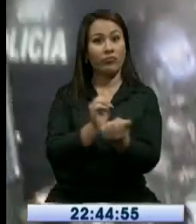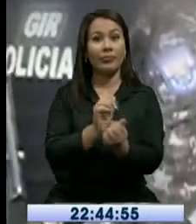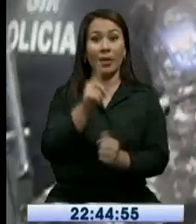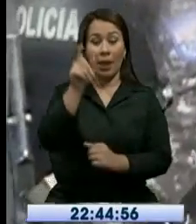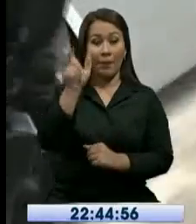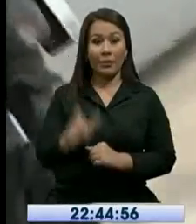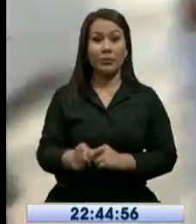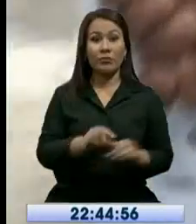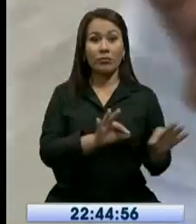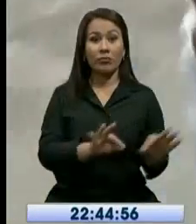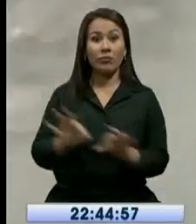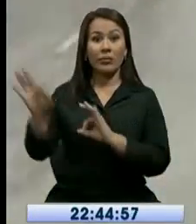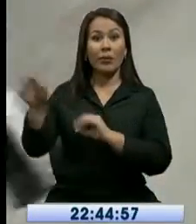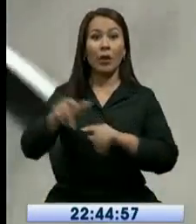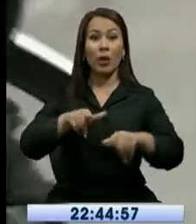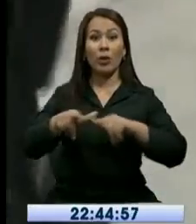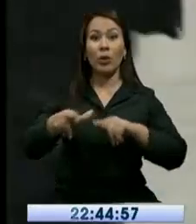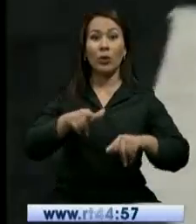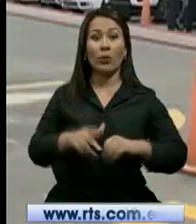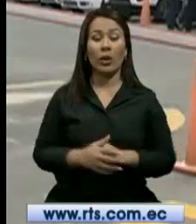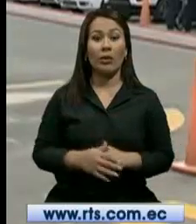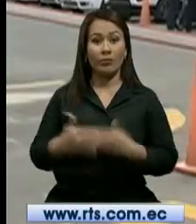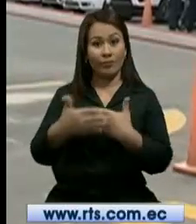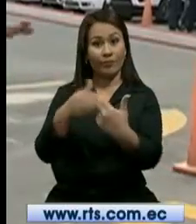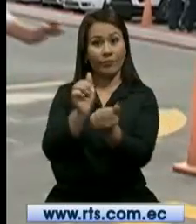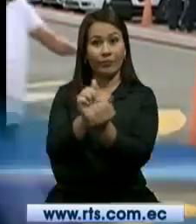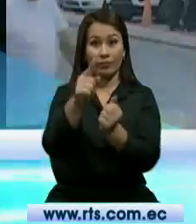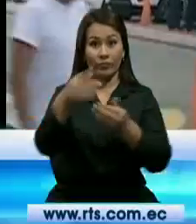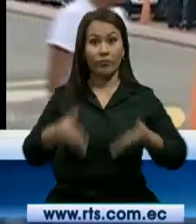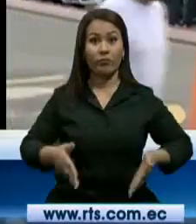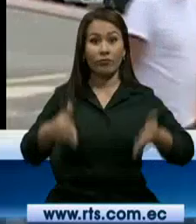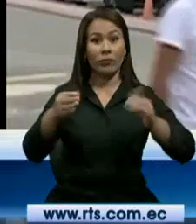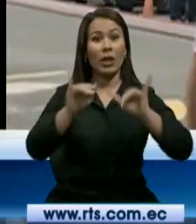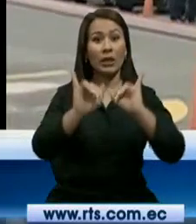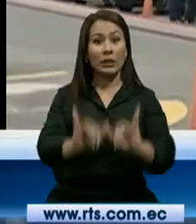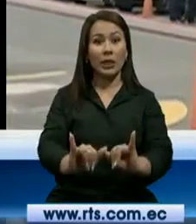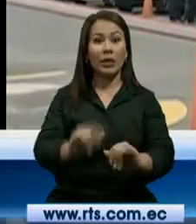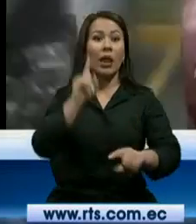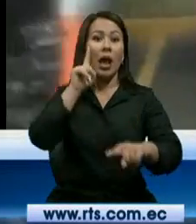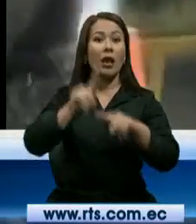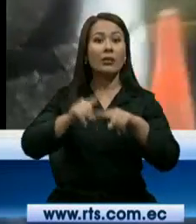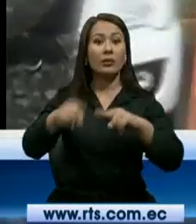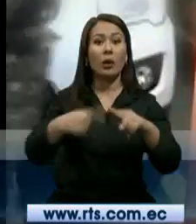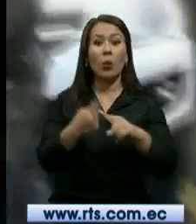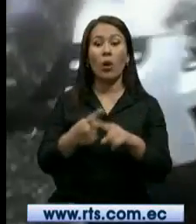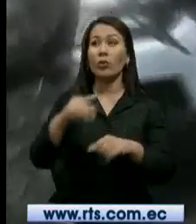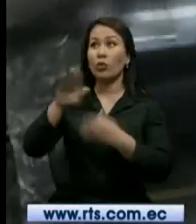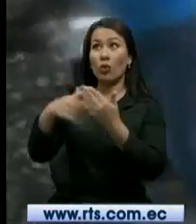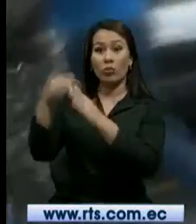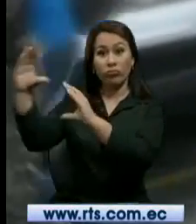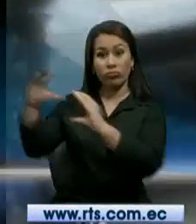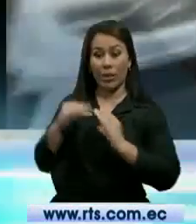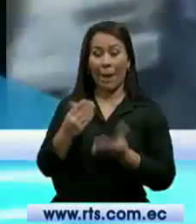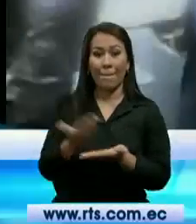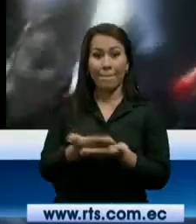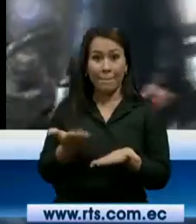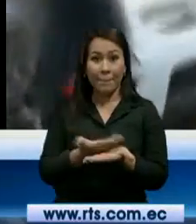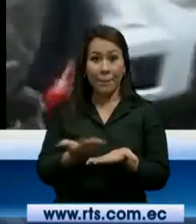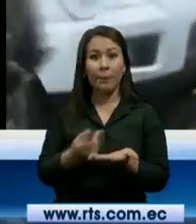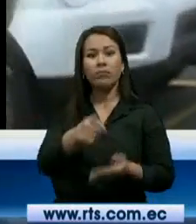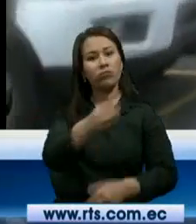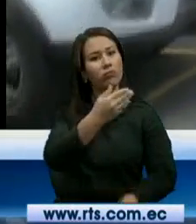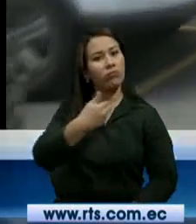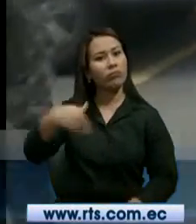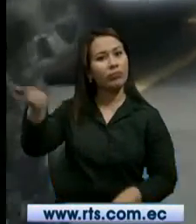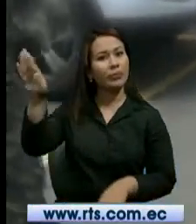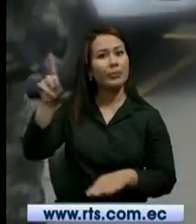Sierra fue llevado al centro de detención provisional, donde permanecerá hasta cuando se cumplan con los trámites de deportación. En Quito